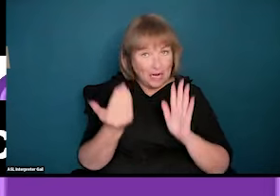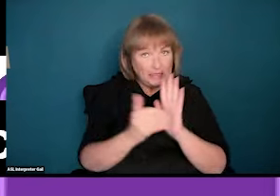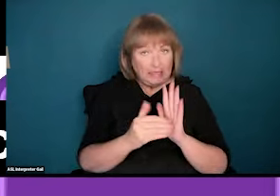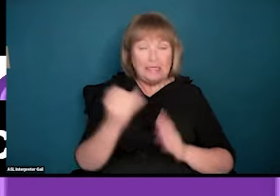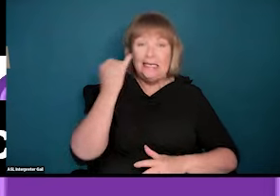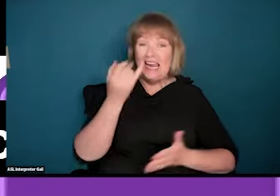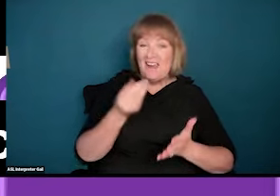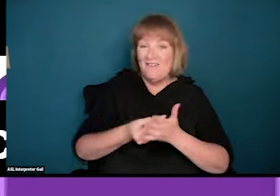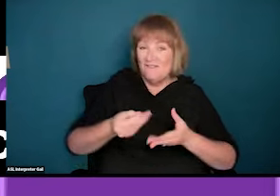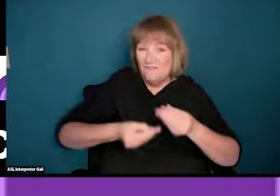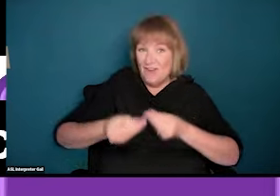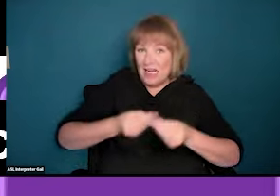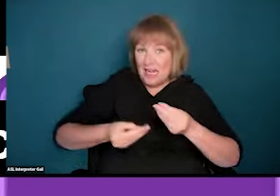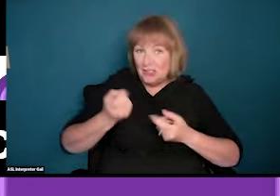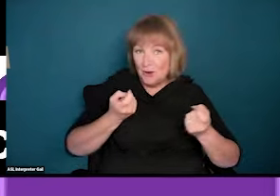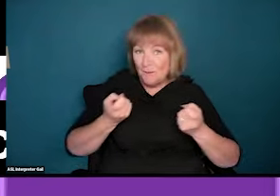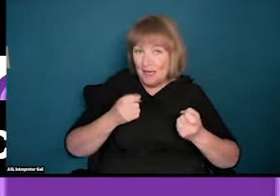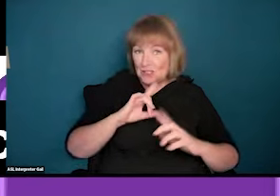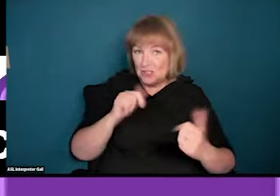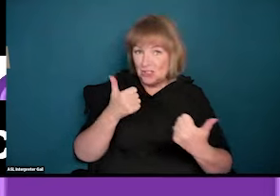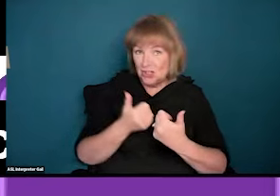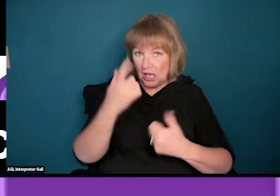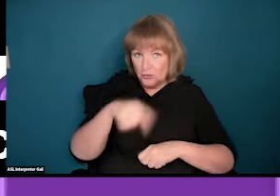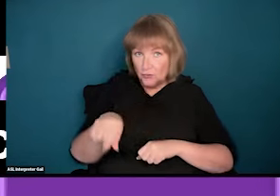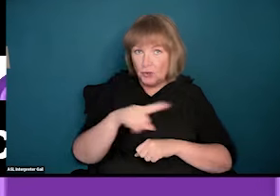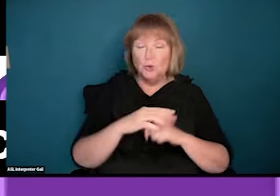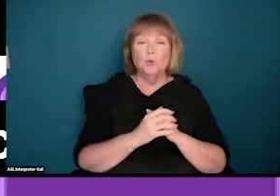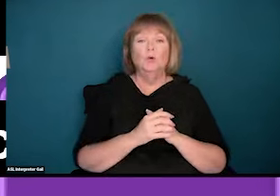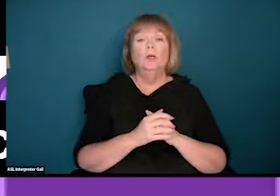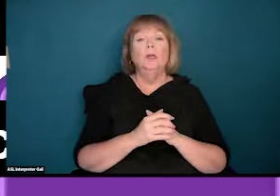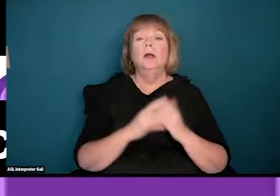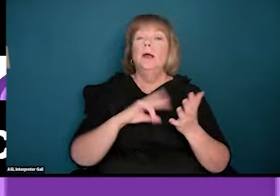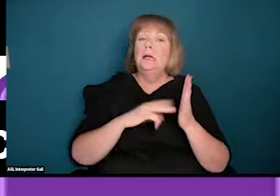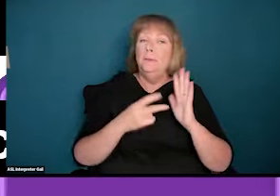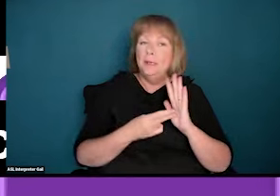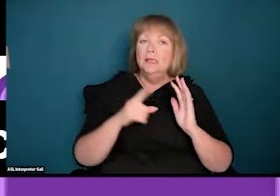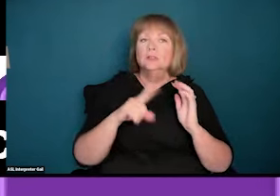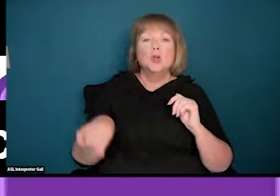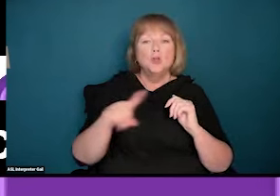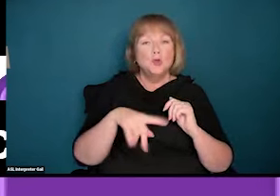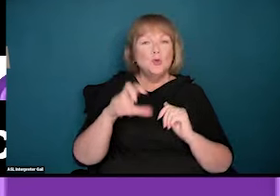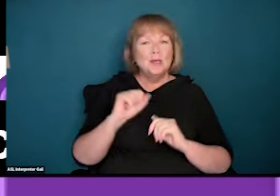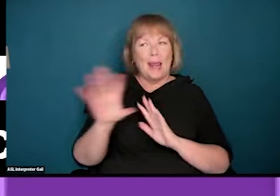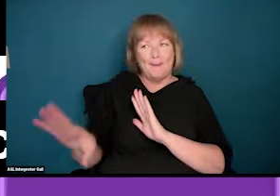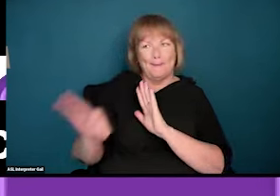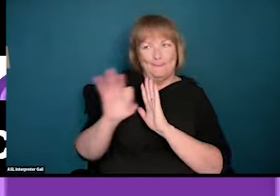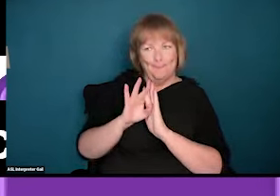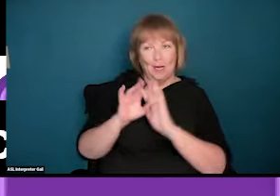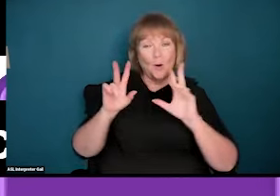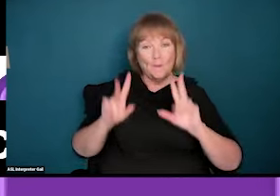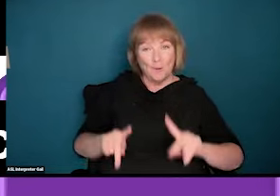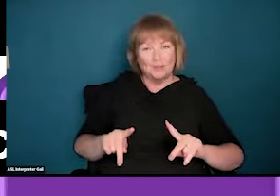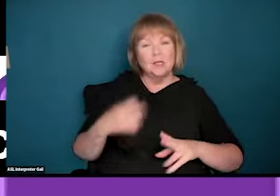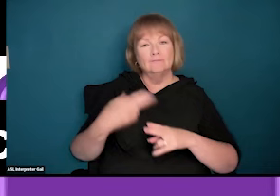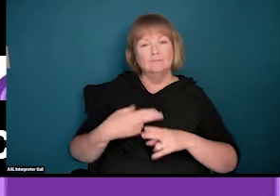Administración de Seguridad Social de los Estados Unidos para un manejo o administración financiera. Y si esto, la administración financiera, es un